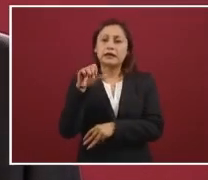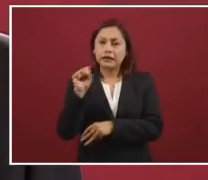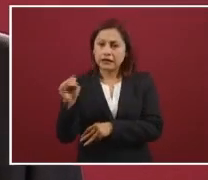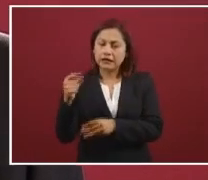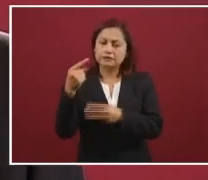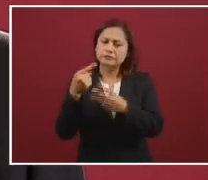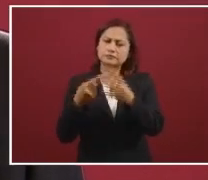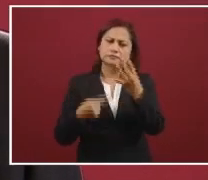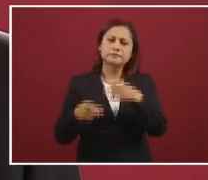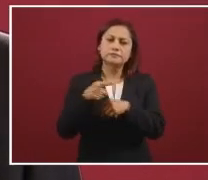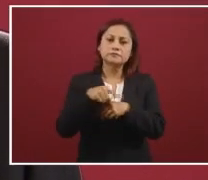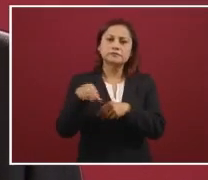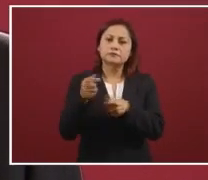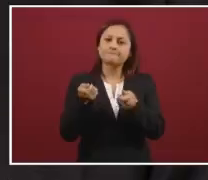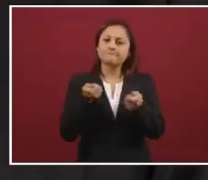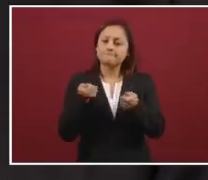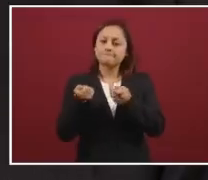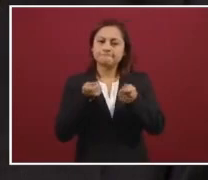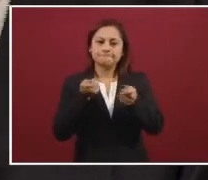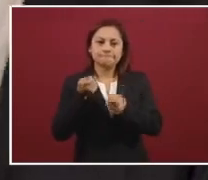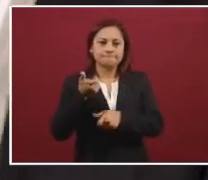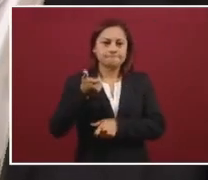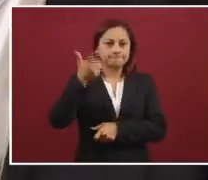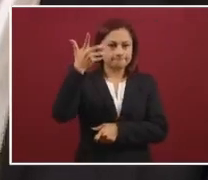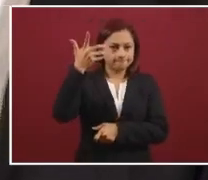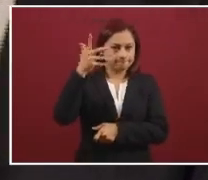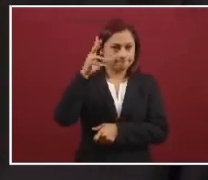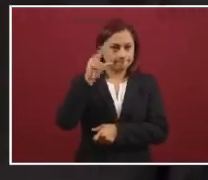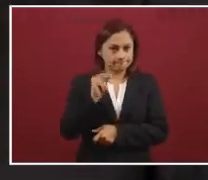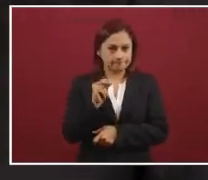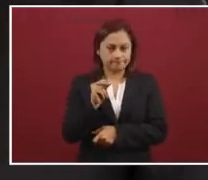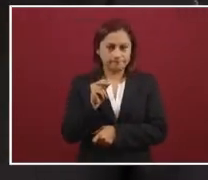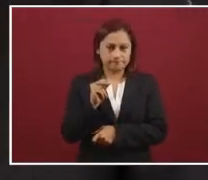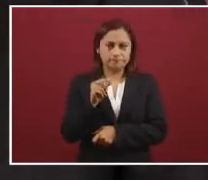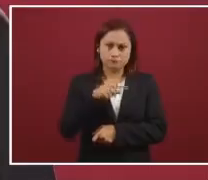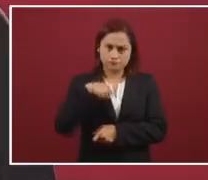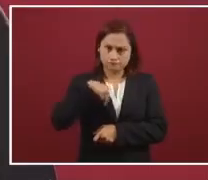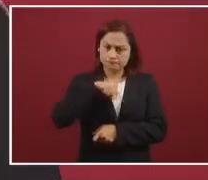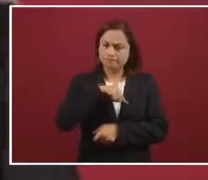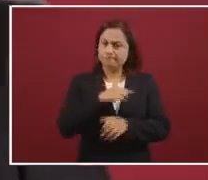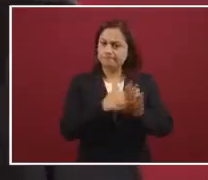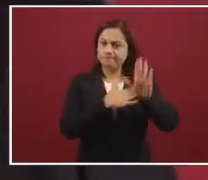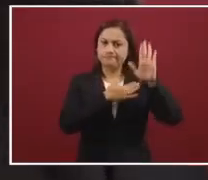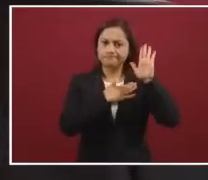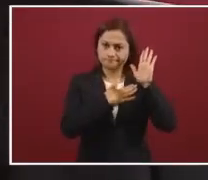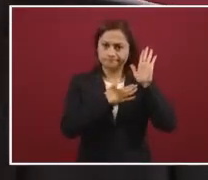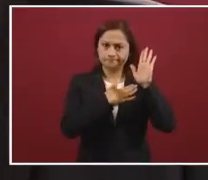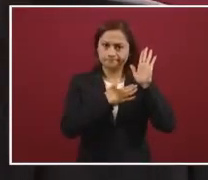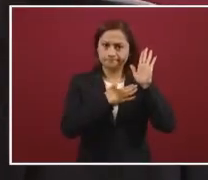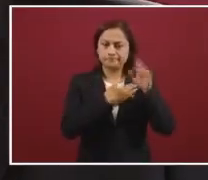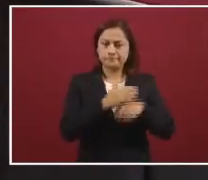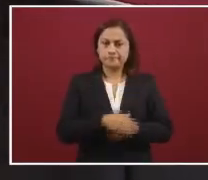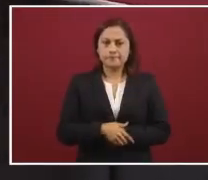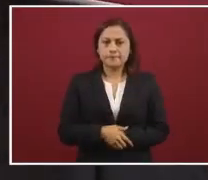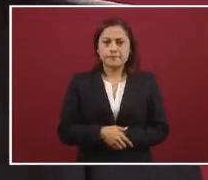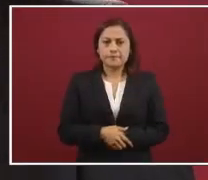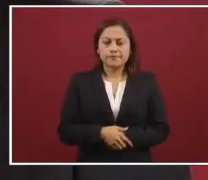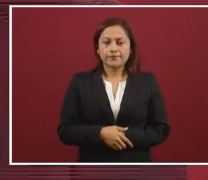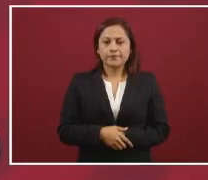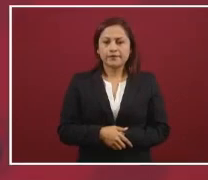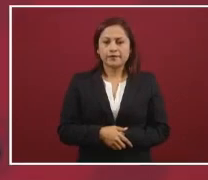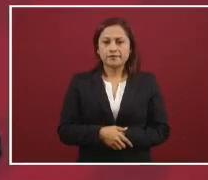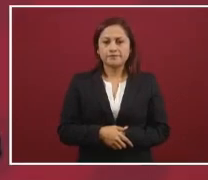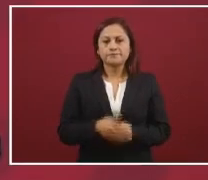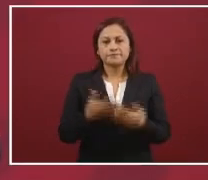nuestro compromiso de que no iban a aumentar estos precios de combustibles